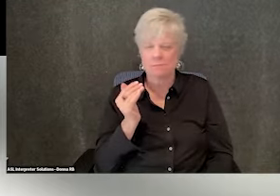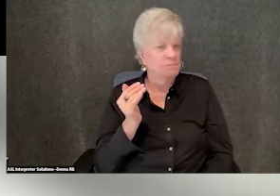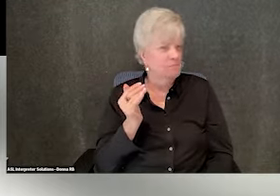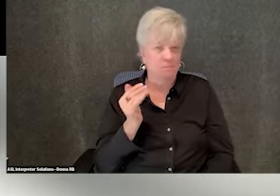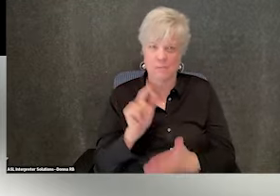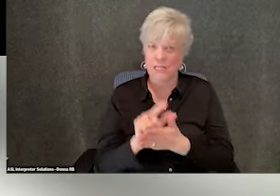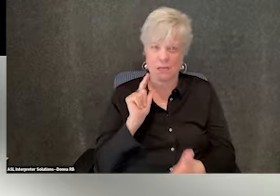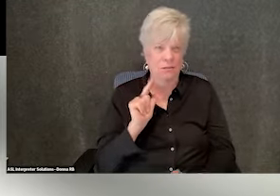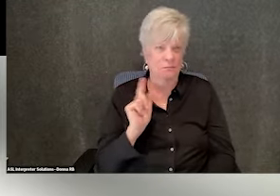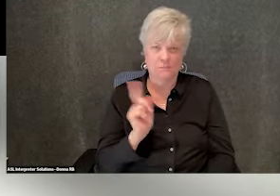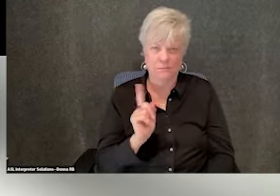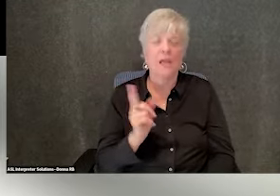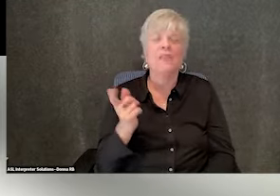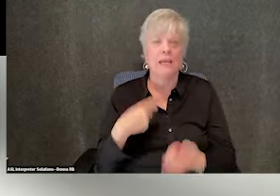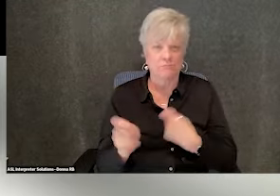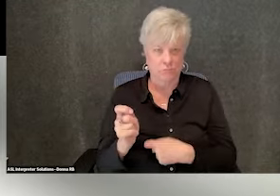multa o